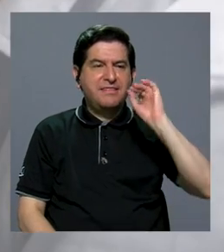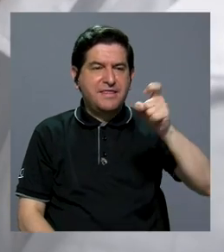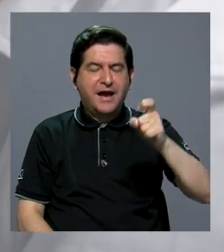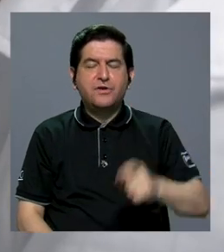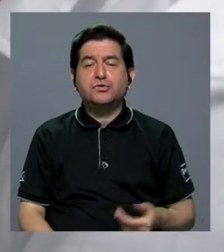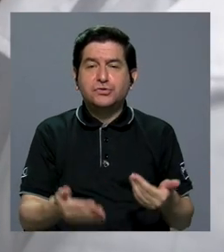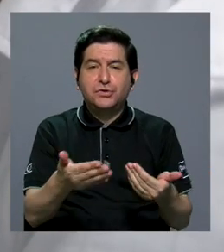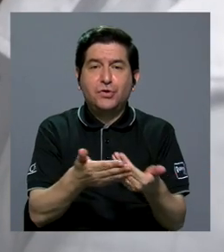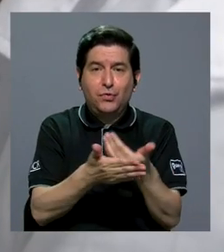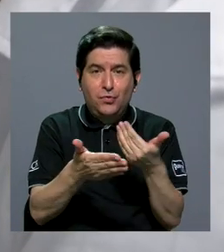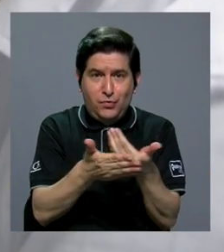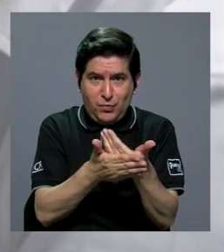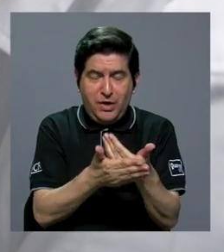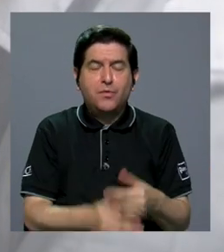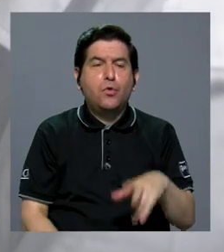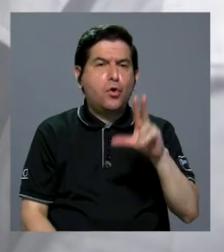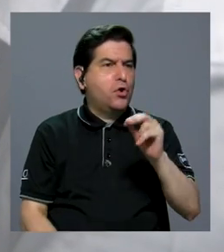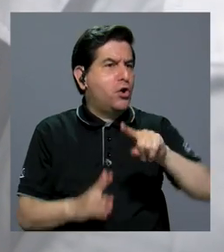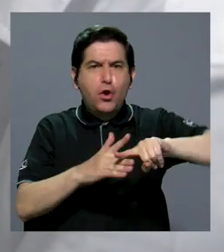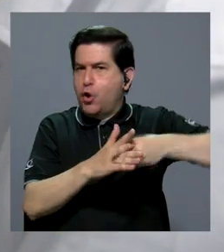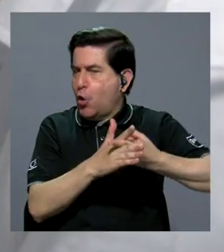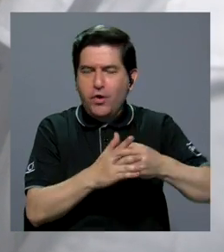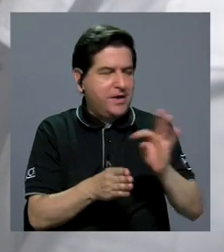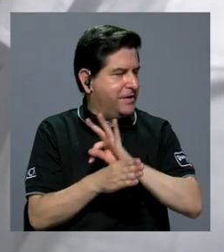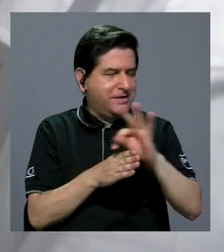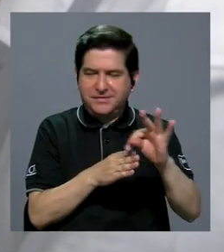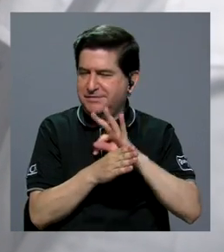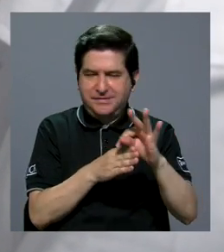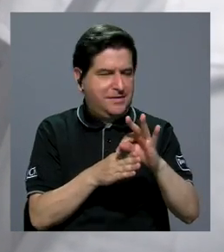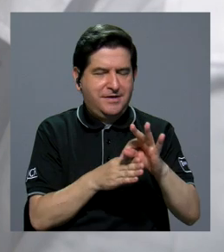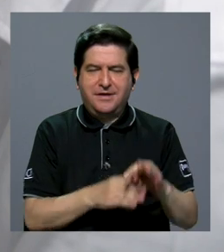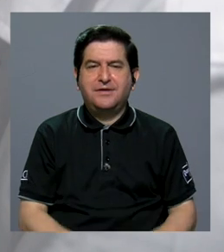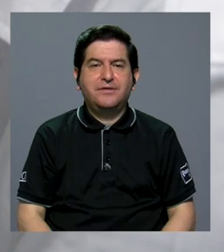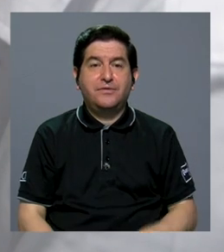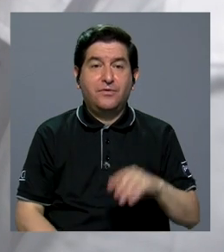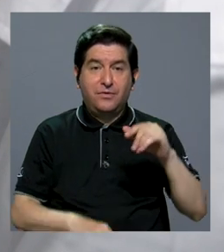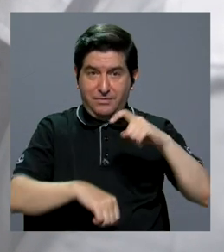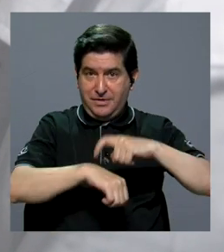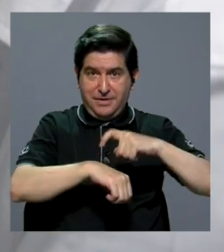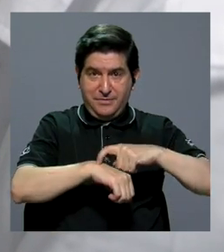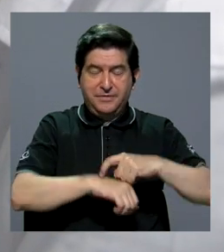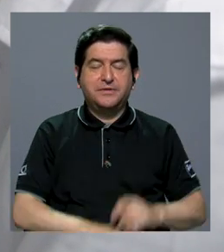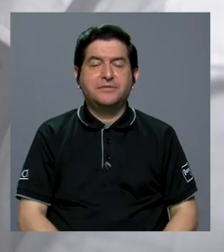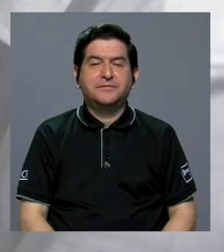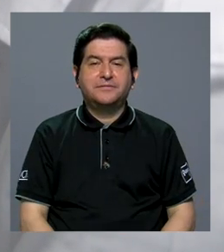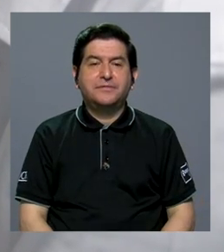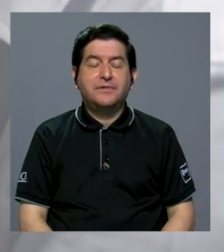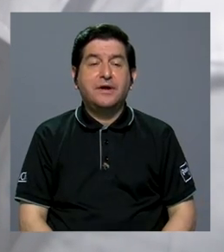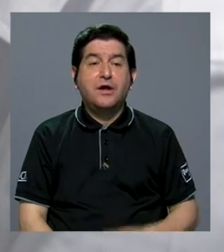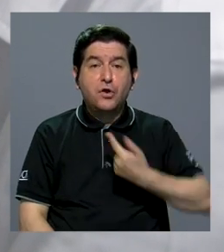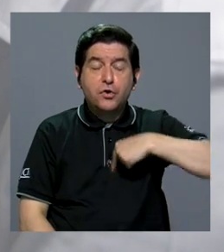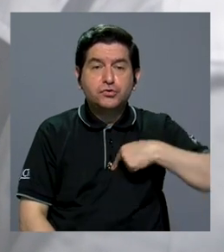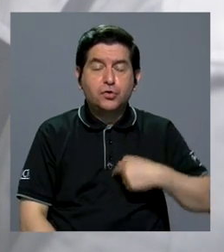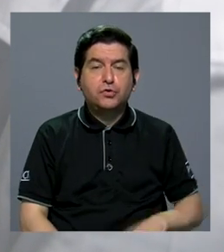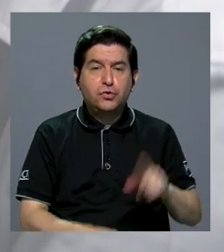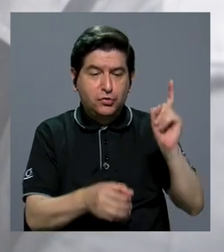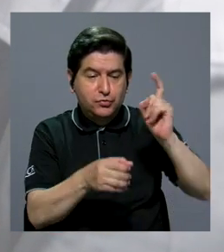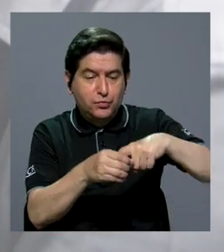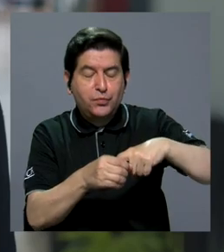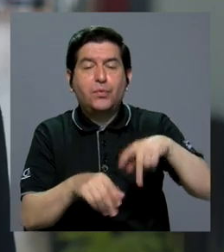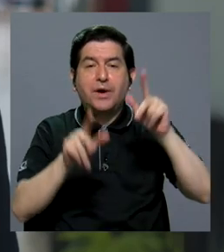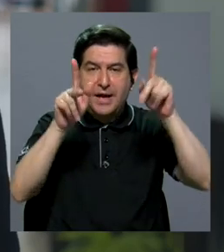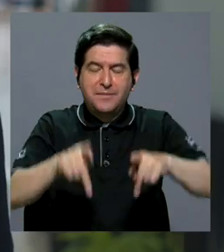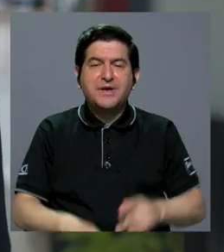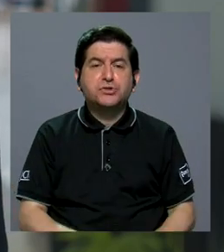diagnóstico recientemente y no haber iniciado el tratamiento correspondiente todavía. Estamos reclutando participantes que